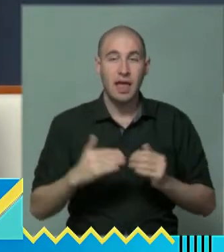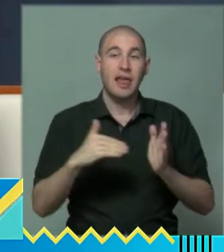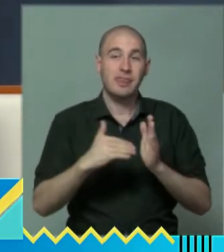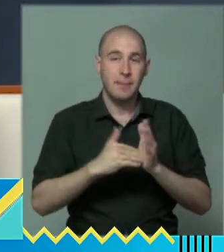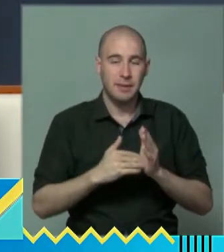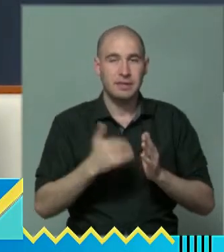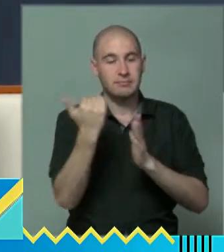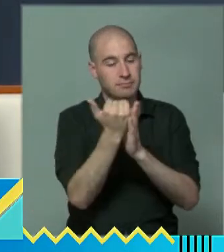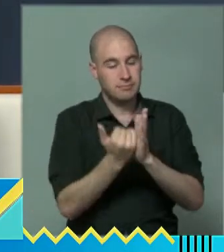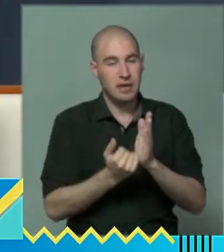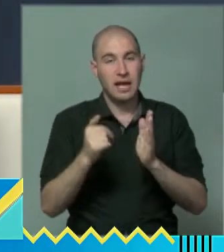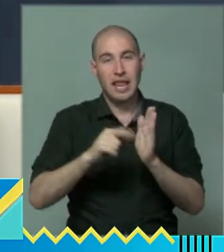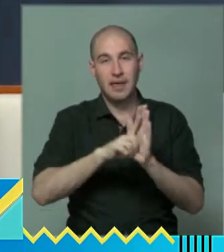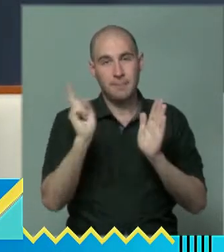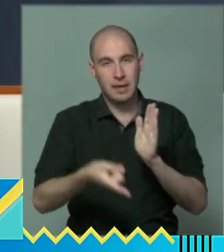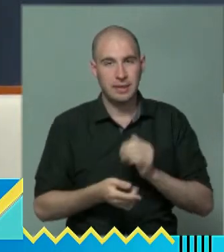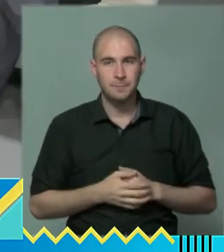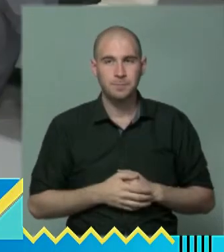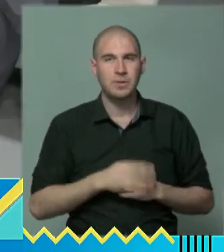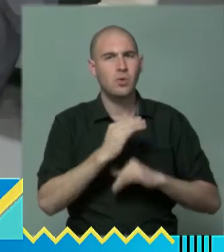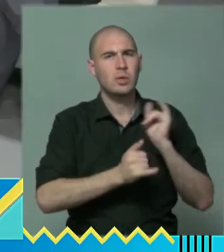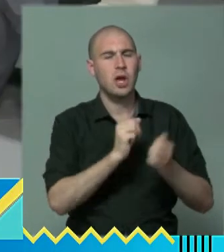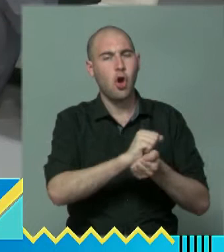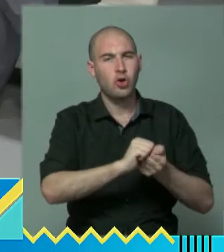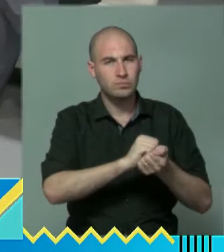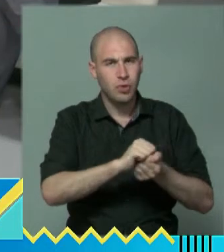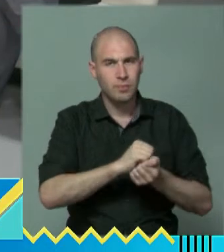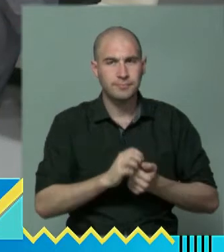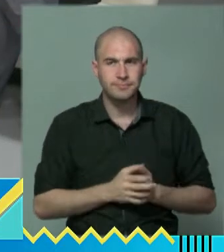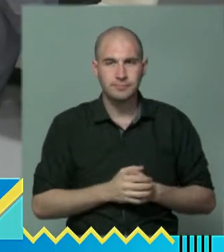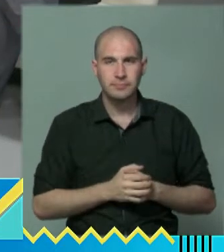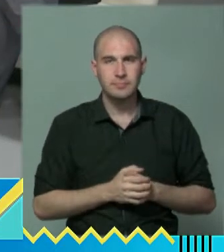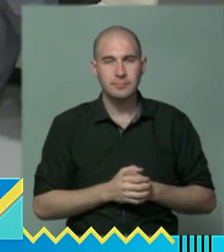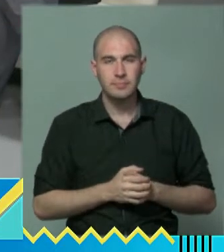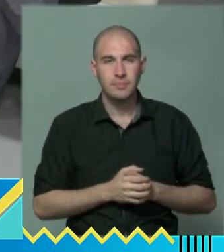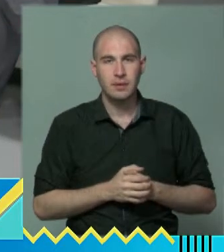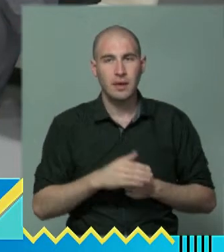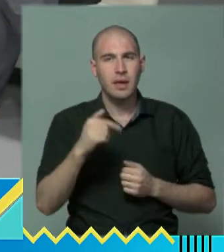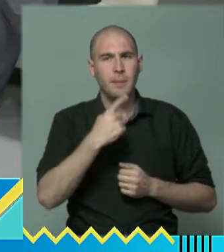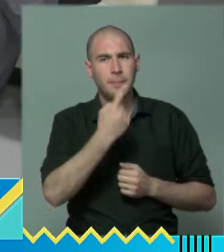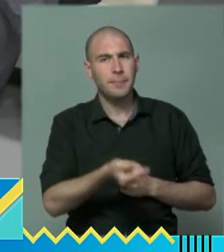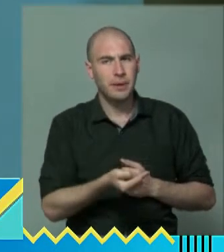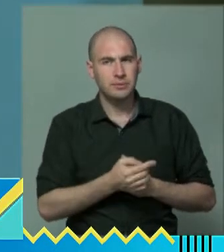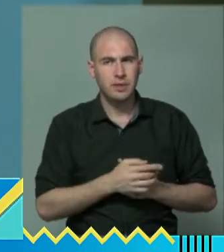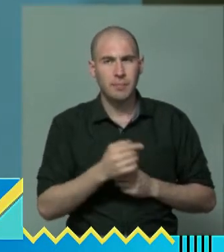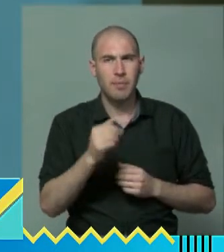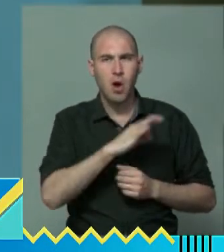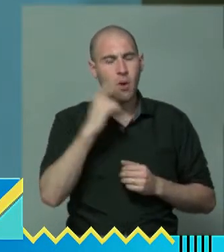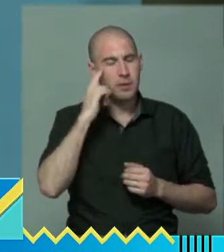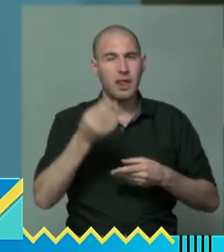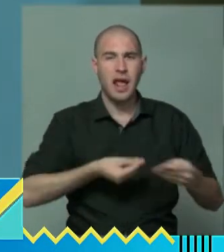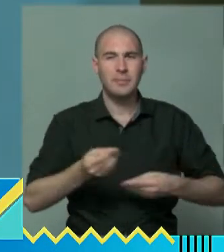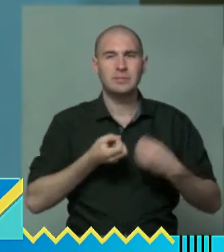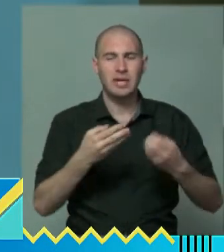cuando se den los requisitos que establece la ley. Bien, se habla de corrupción y bueno, Mario, preguntarte por la mirada de las empresas,